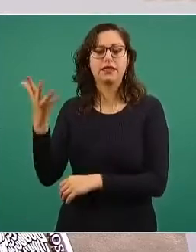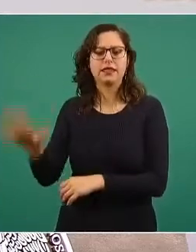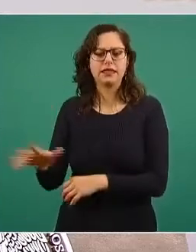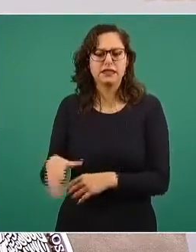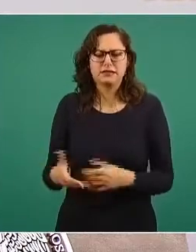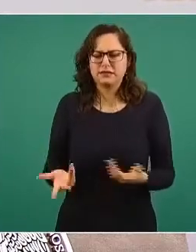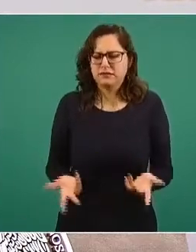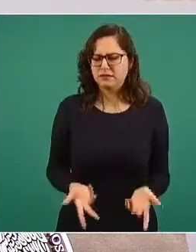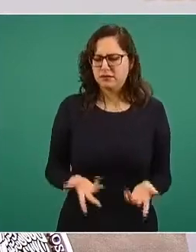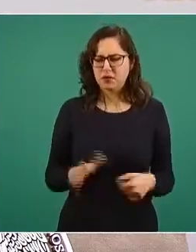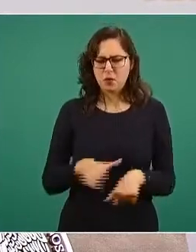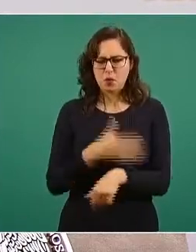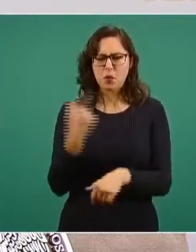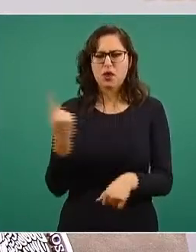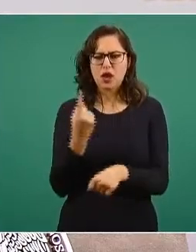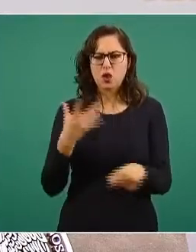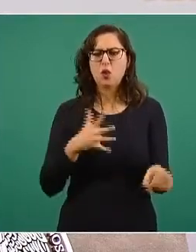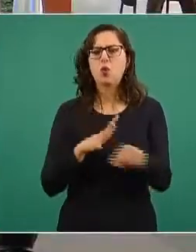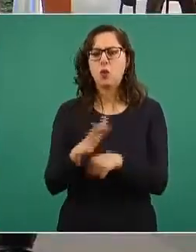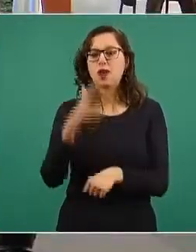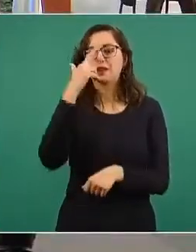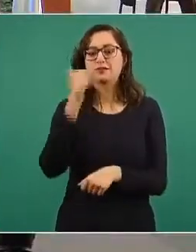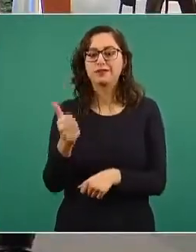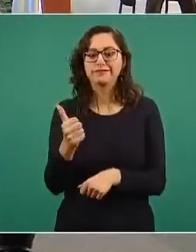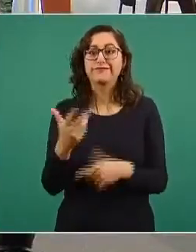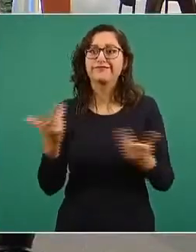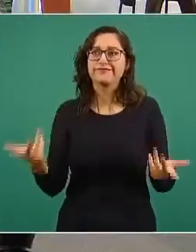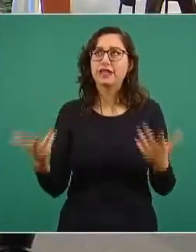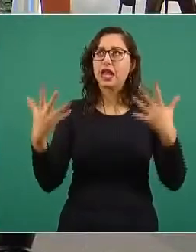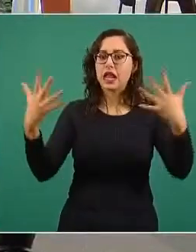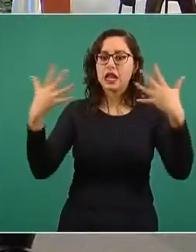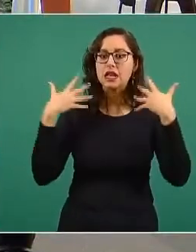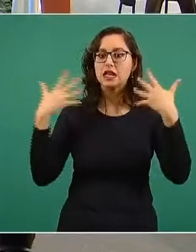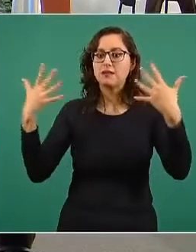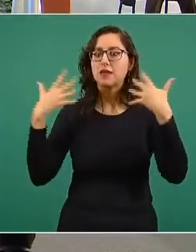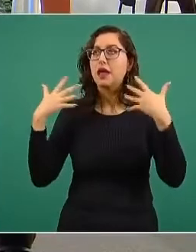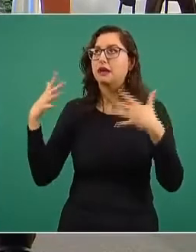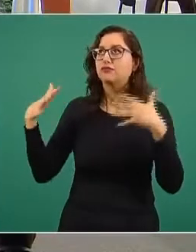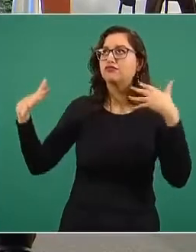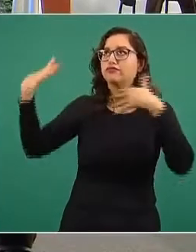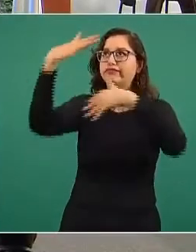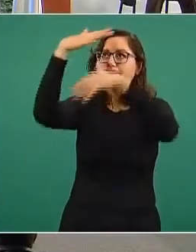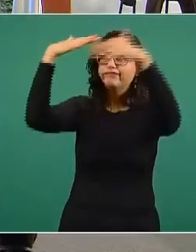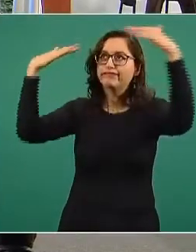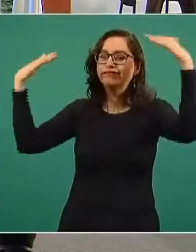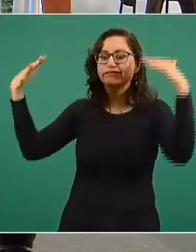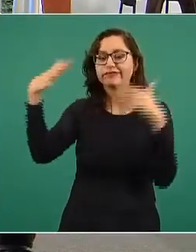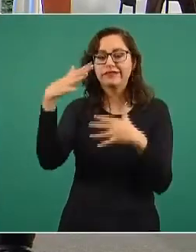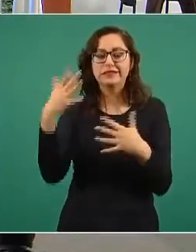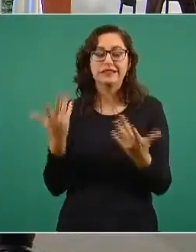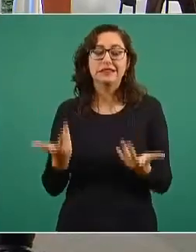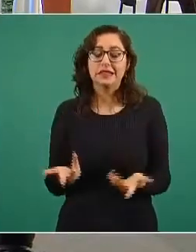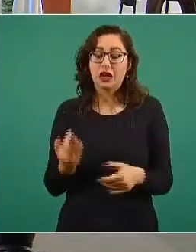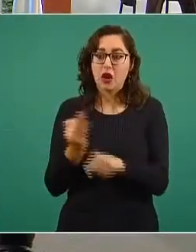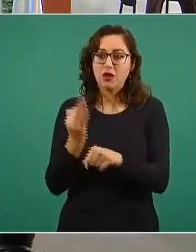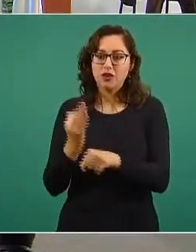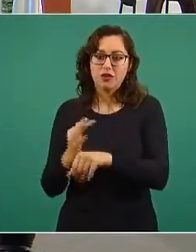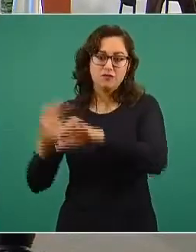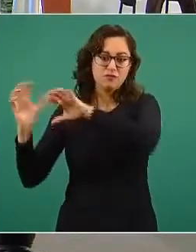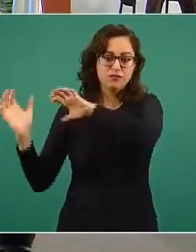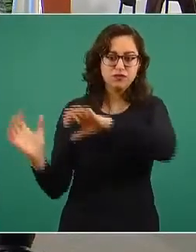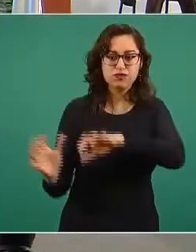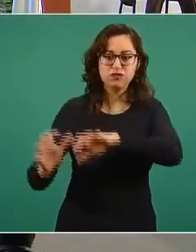posible concluirlo por las condiciones meteorológicas que se presentaron ahí en ambos estados. Hay un frente estacionario